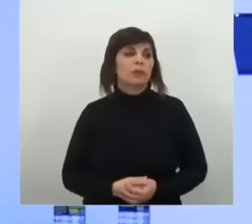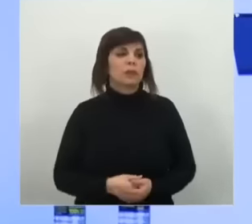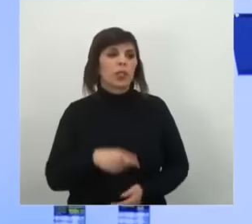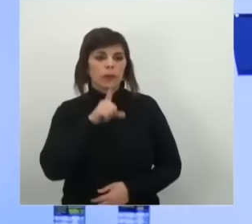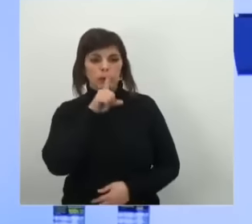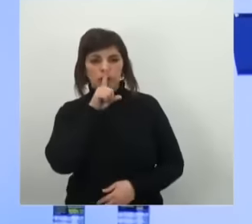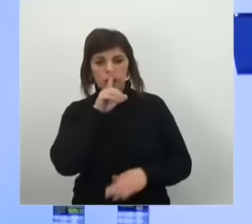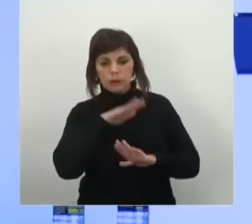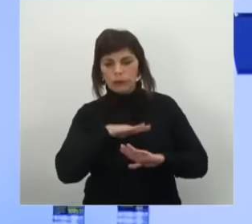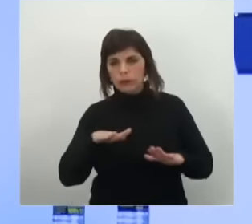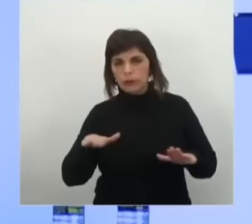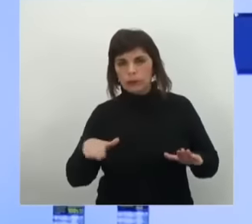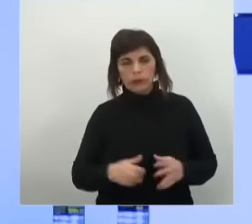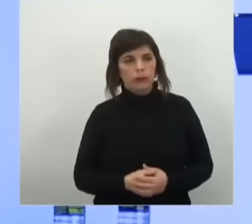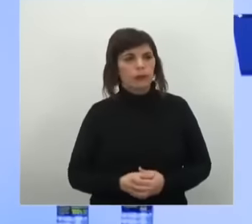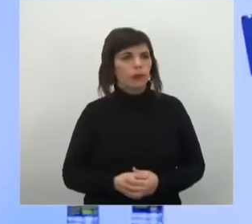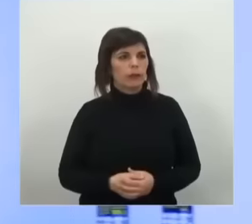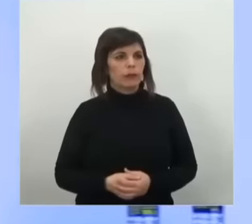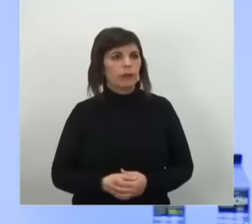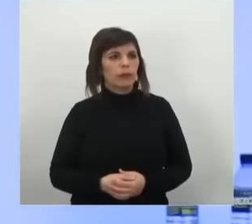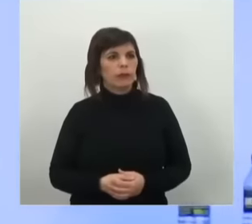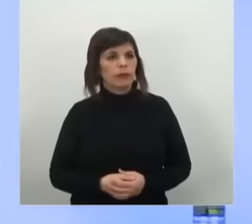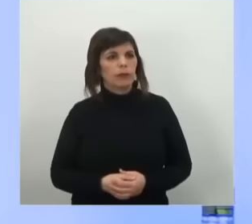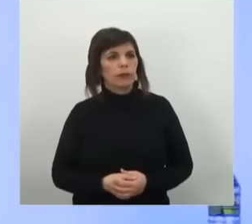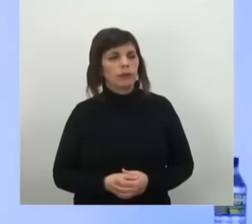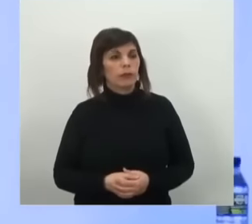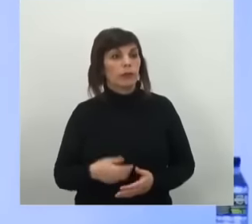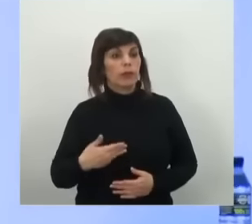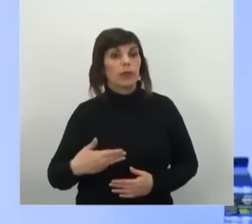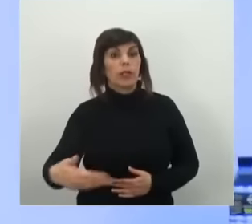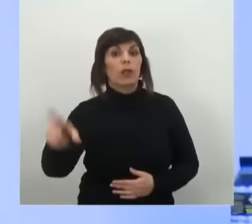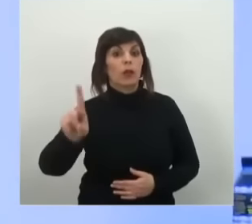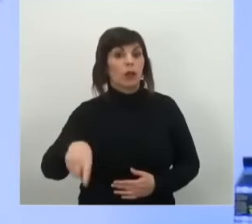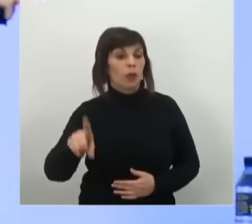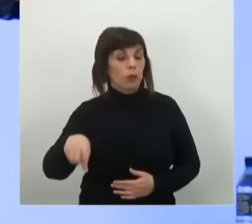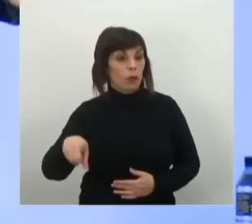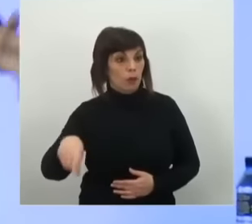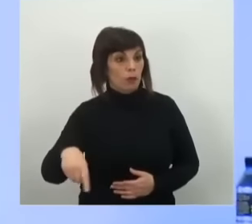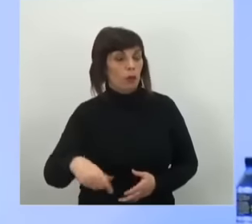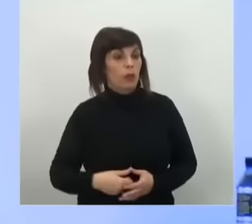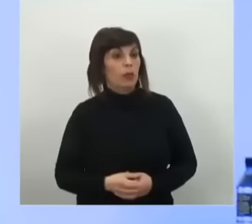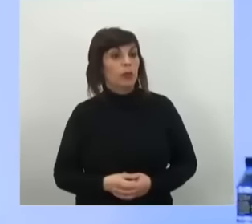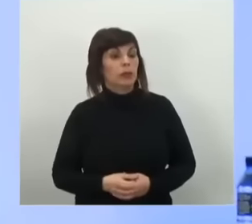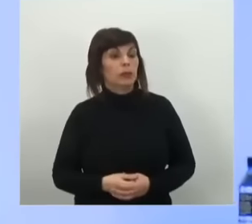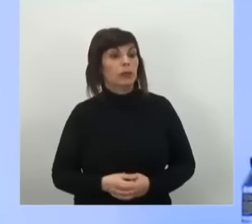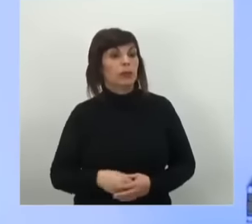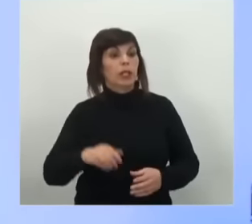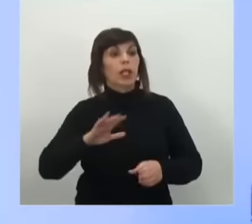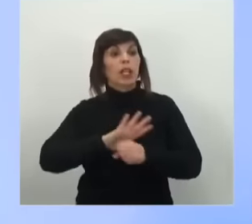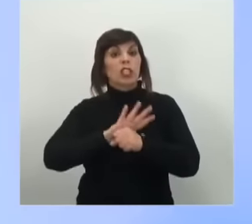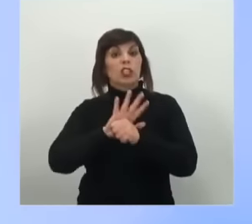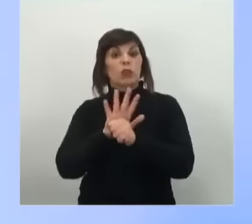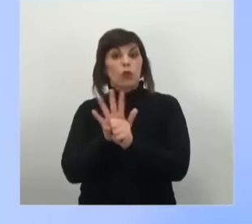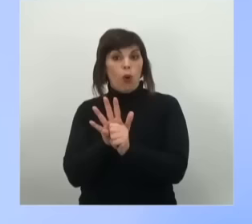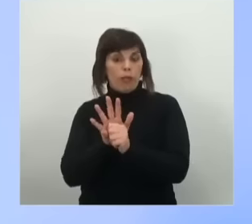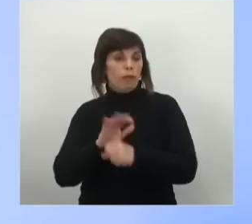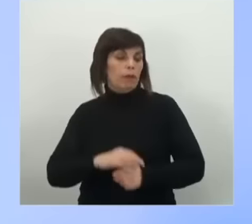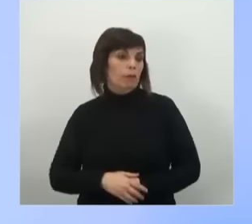silencio y que vinieron unos cuantos meses después algo que ustedes conocieron por aquí llamado covid